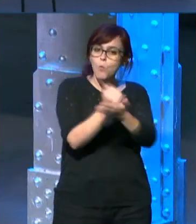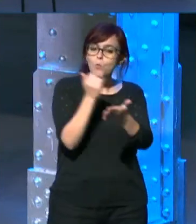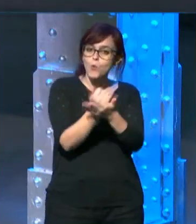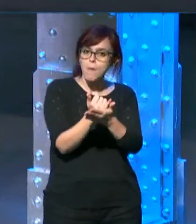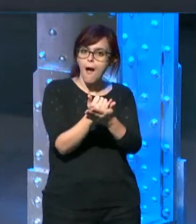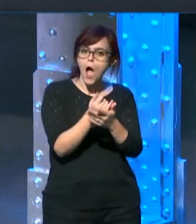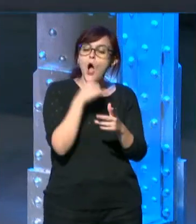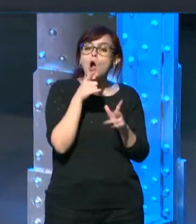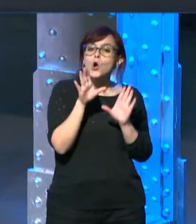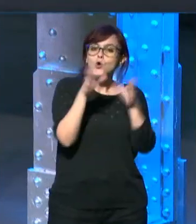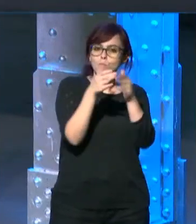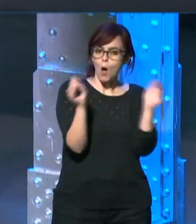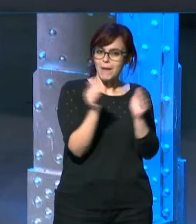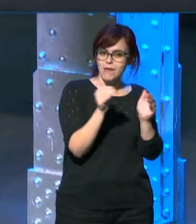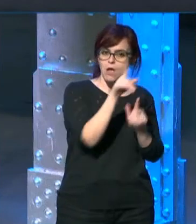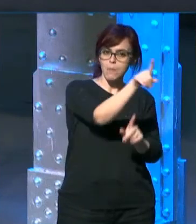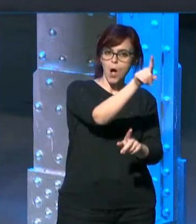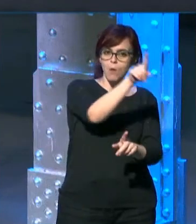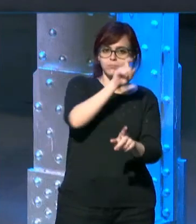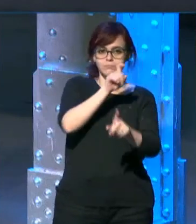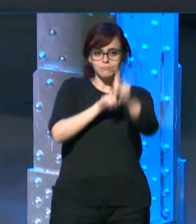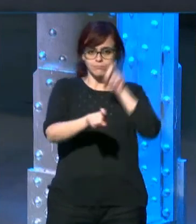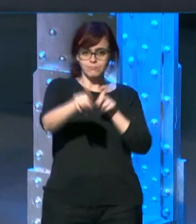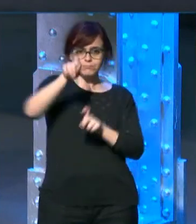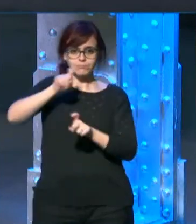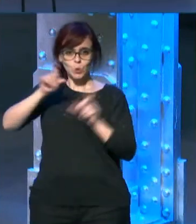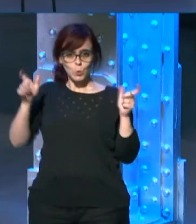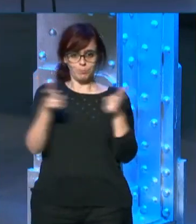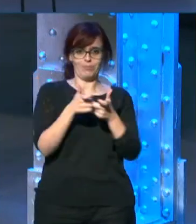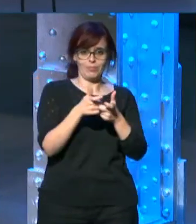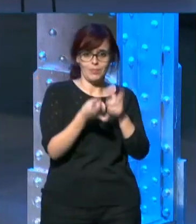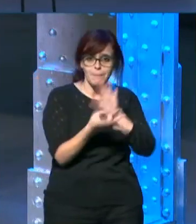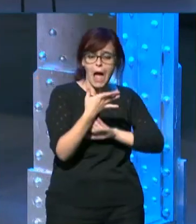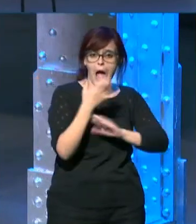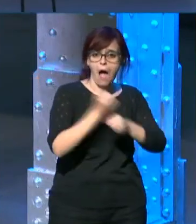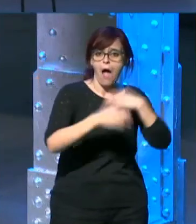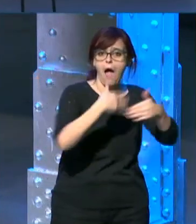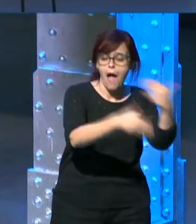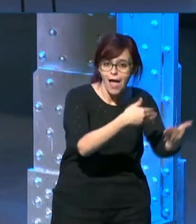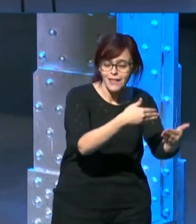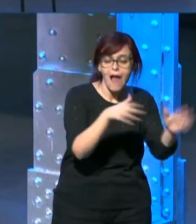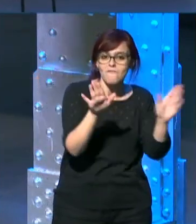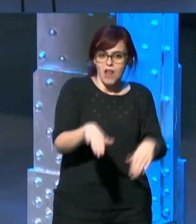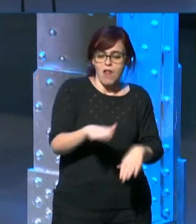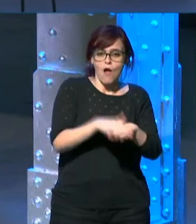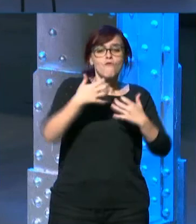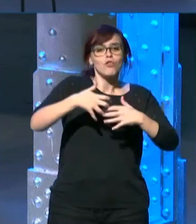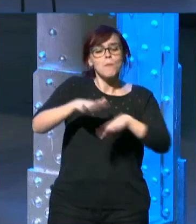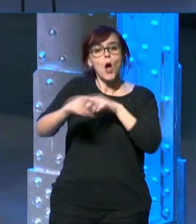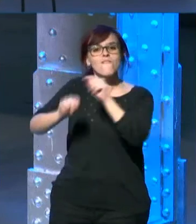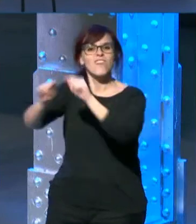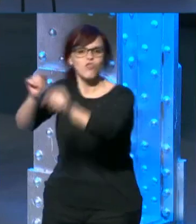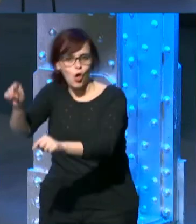más transversal. Sí, eso, por abundar un poco más, efectivamente, esto se difunde por infección. Hay gente que empieza a